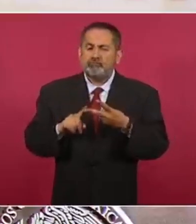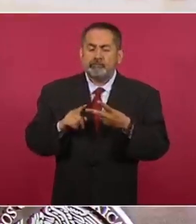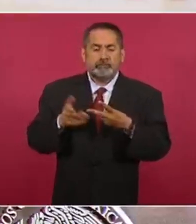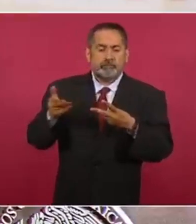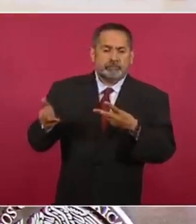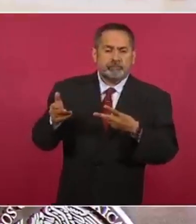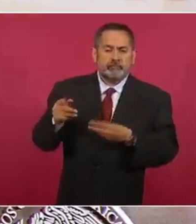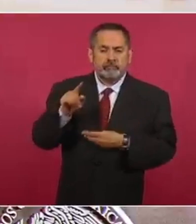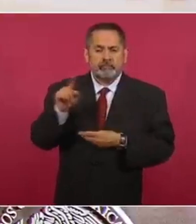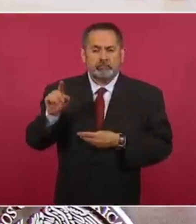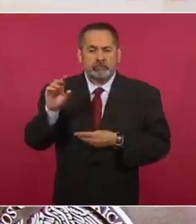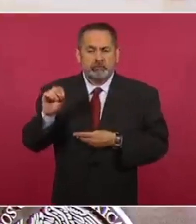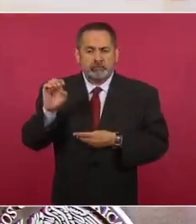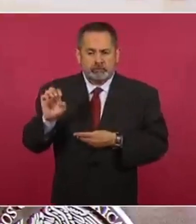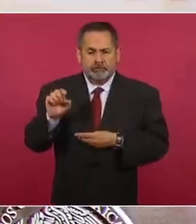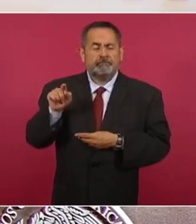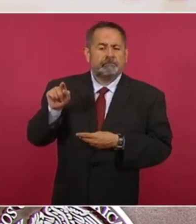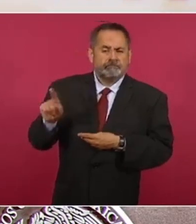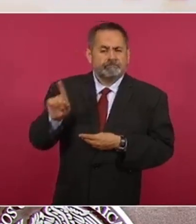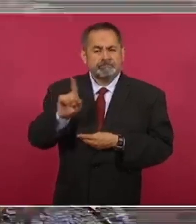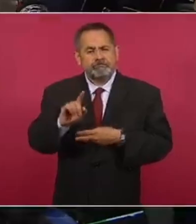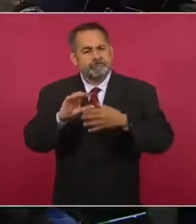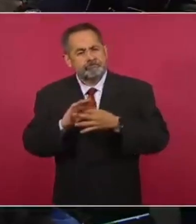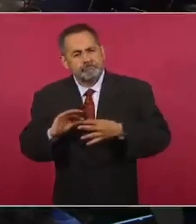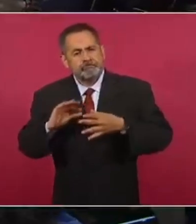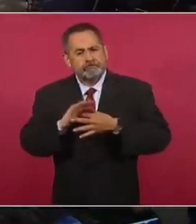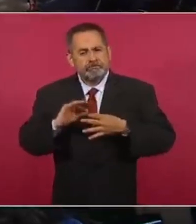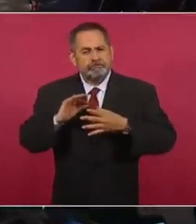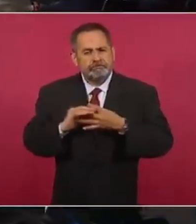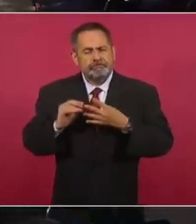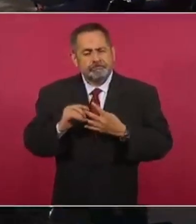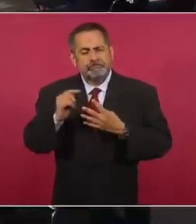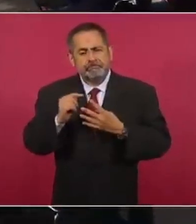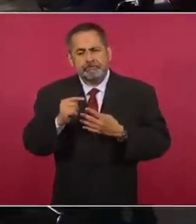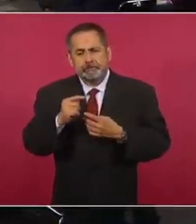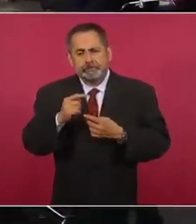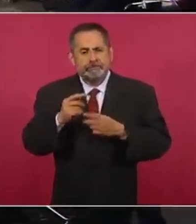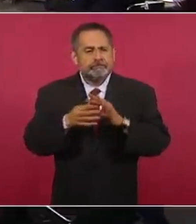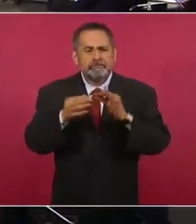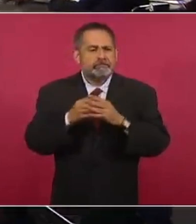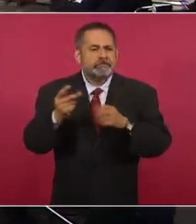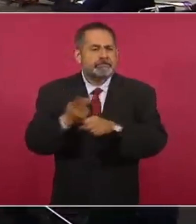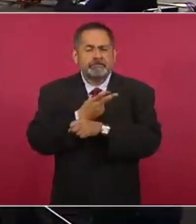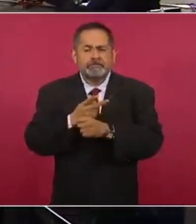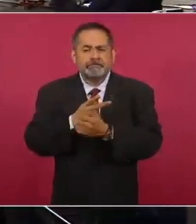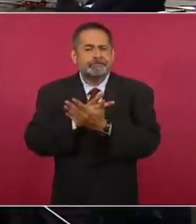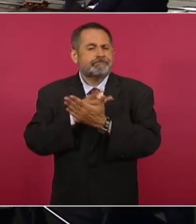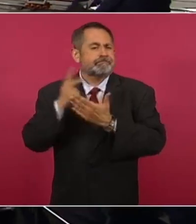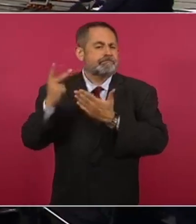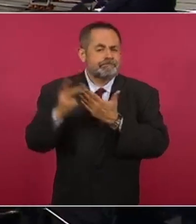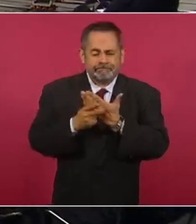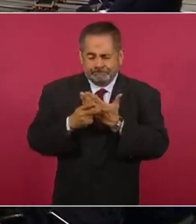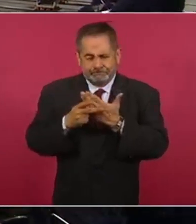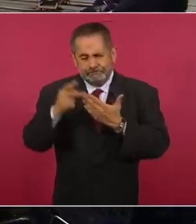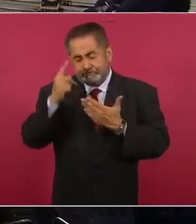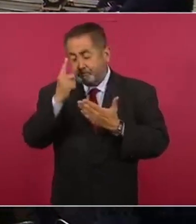maestro zoé robledo nos seguirá en el camino del programa de lograr muy importante